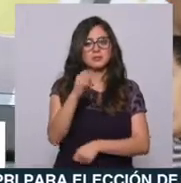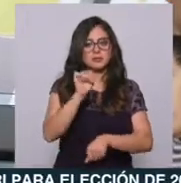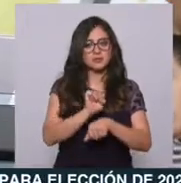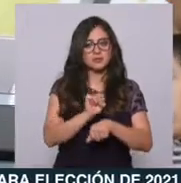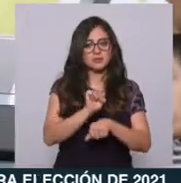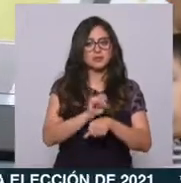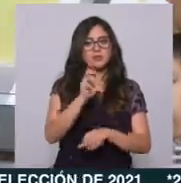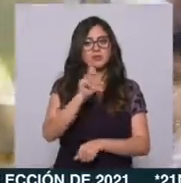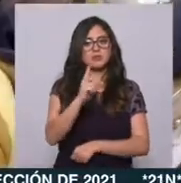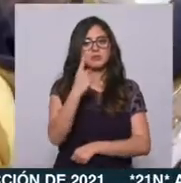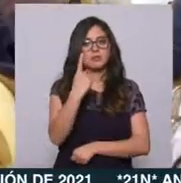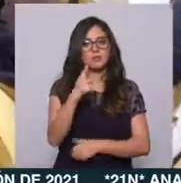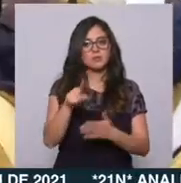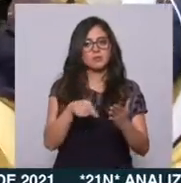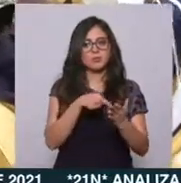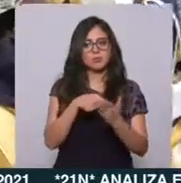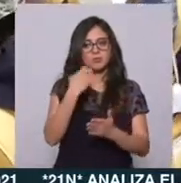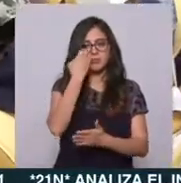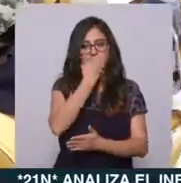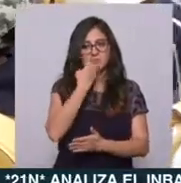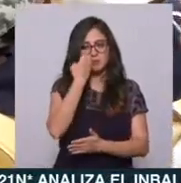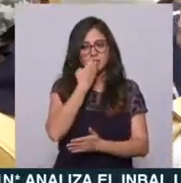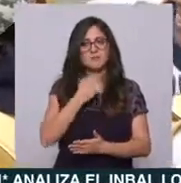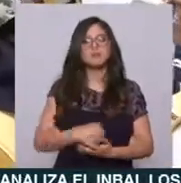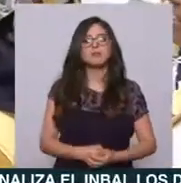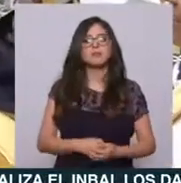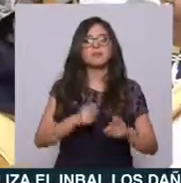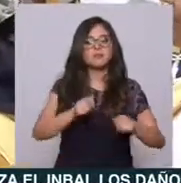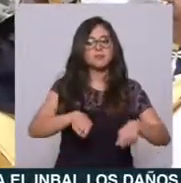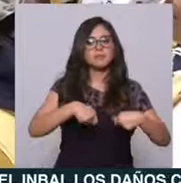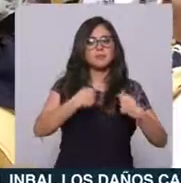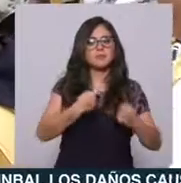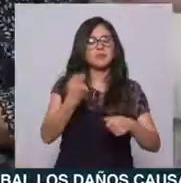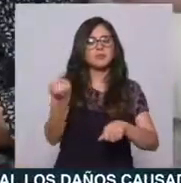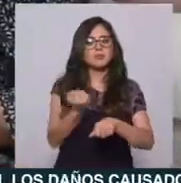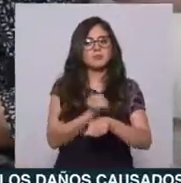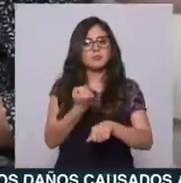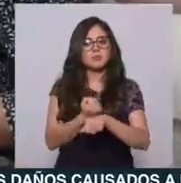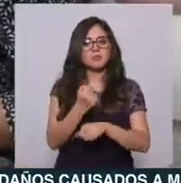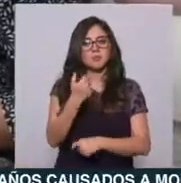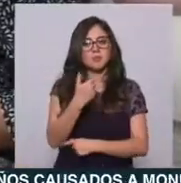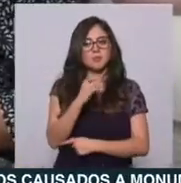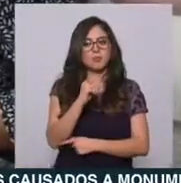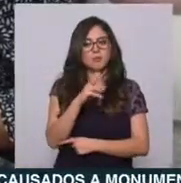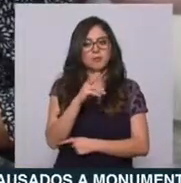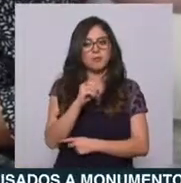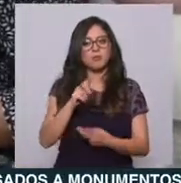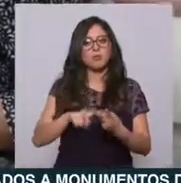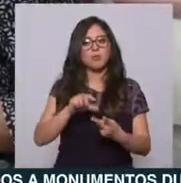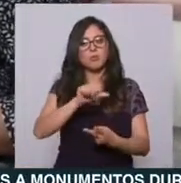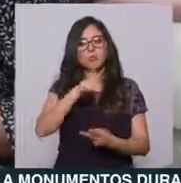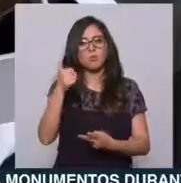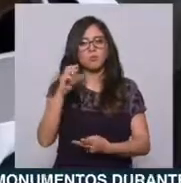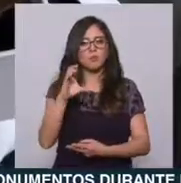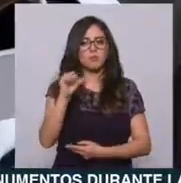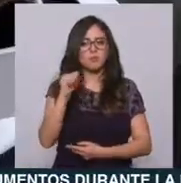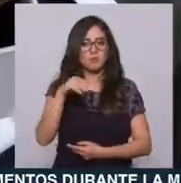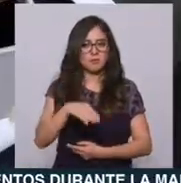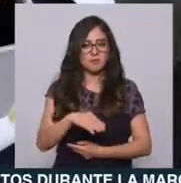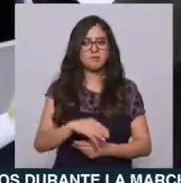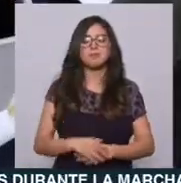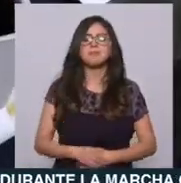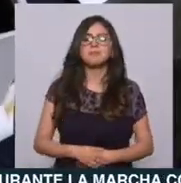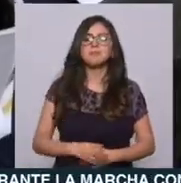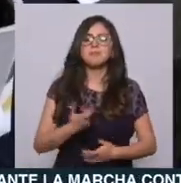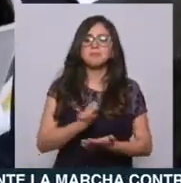21 CENDIs. Además, se le entregará calzado a un orfanato y a 2 centros de atención múltiples. La inversión